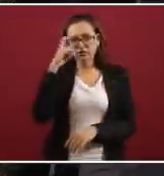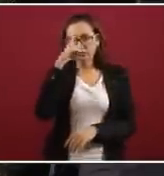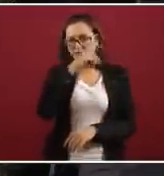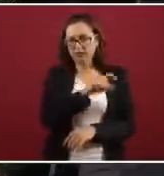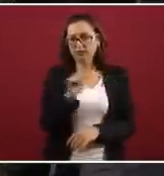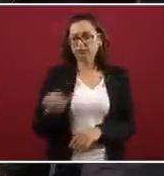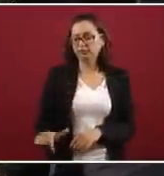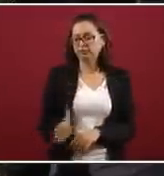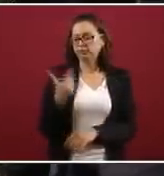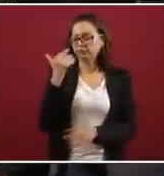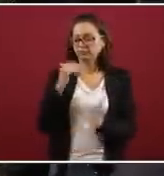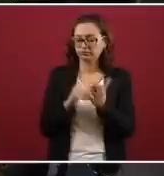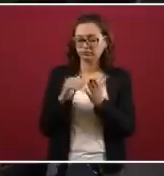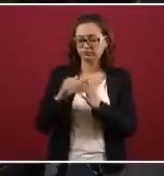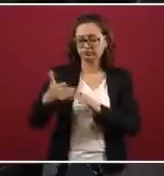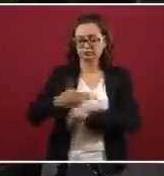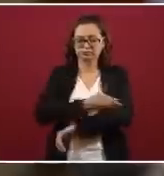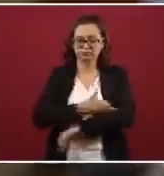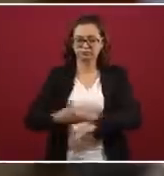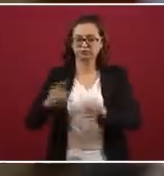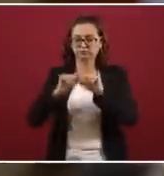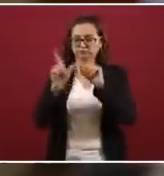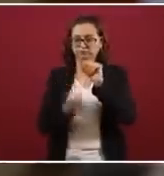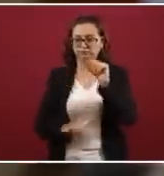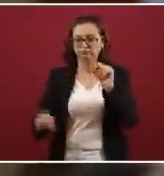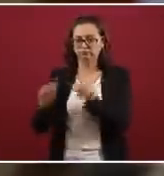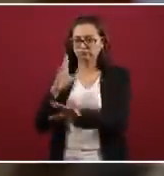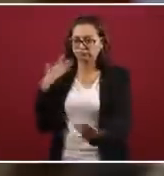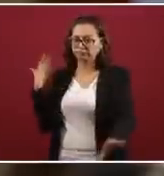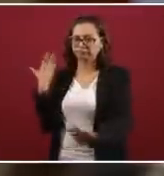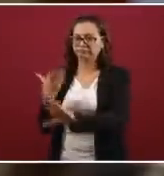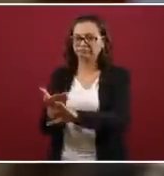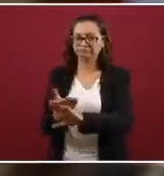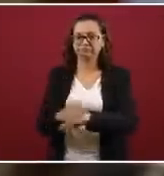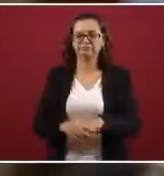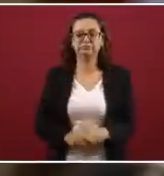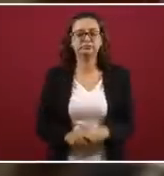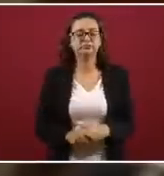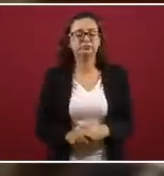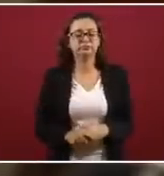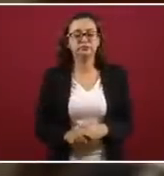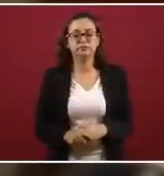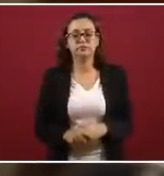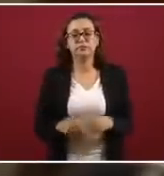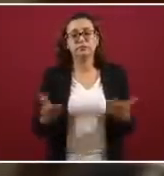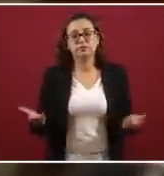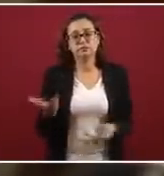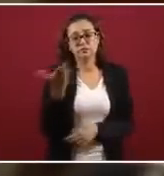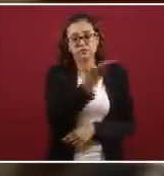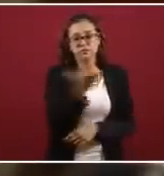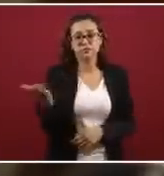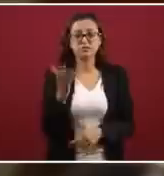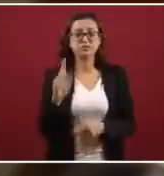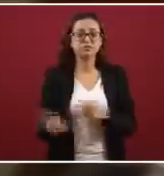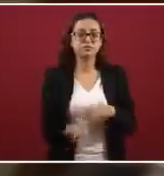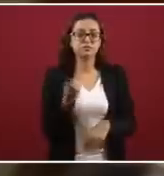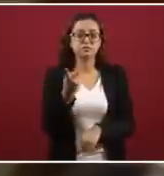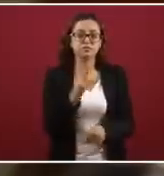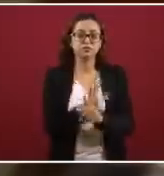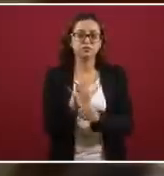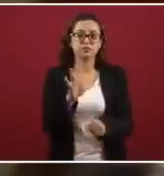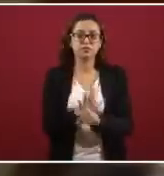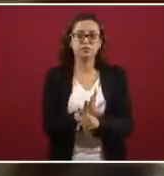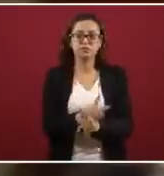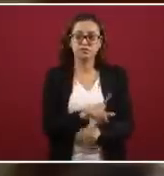12 millones de familias en México. La pregunta para usted, presidente, es si